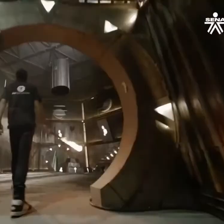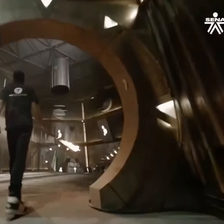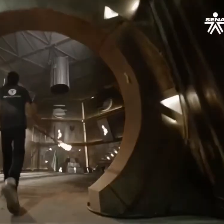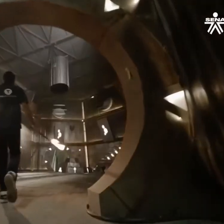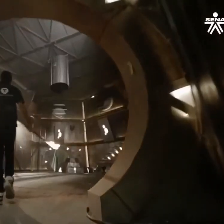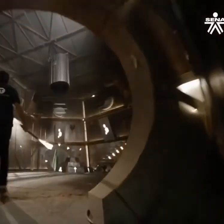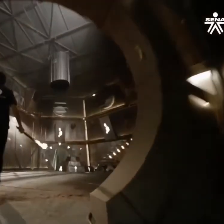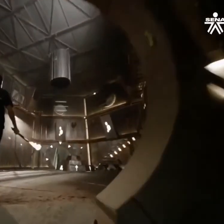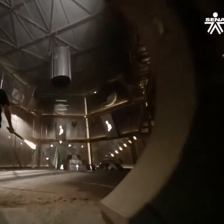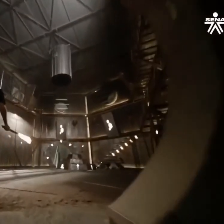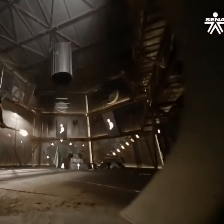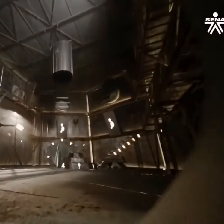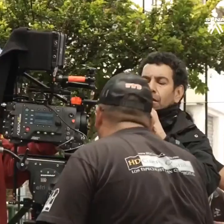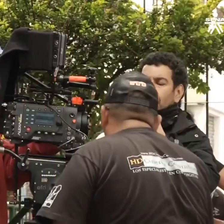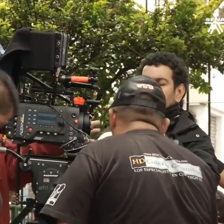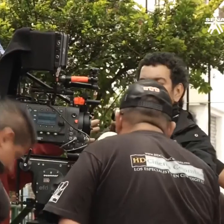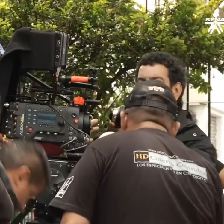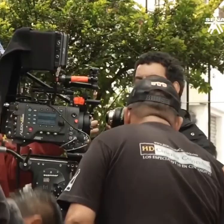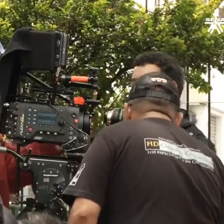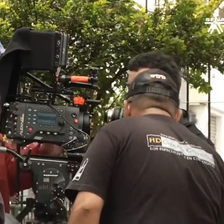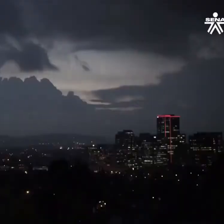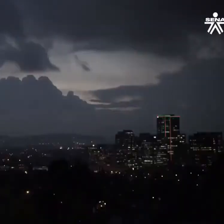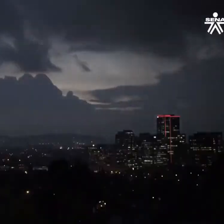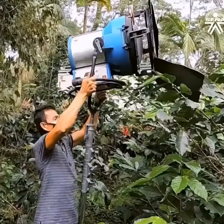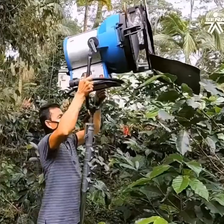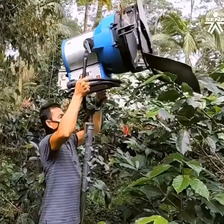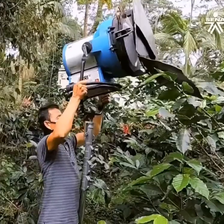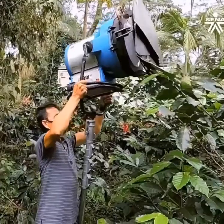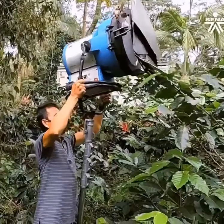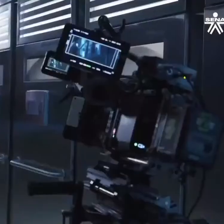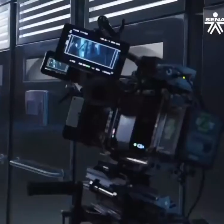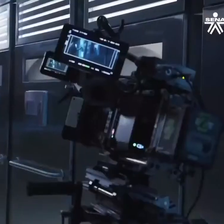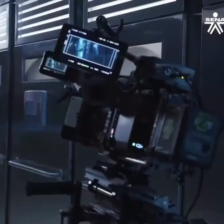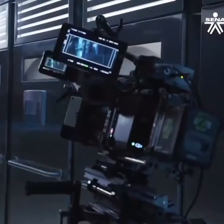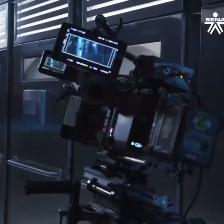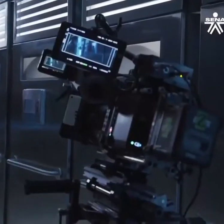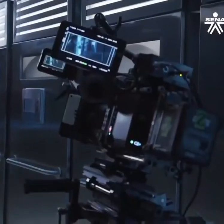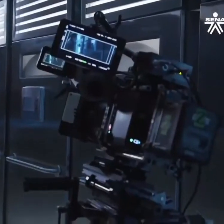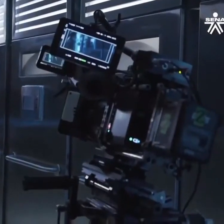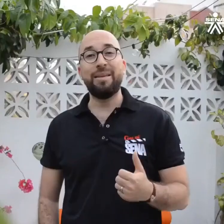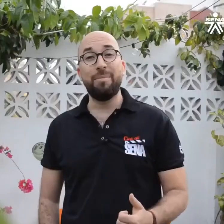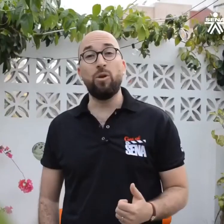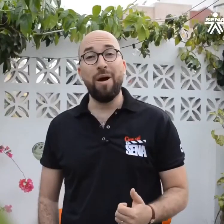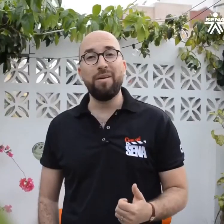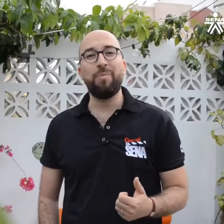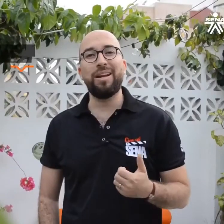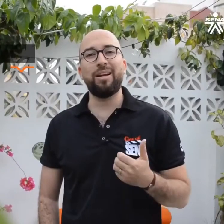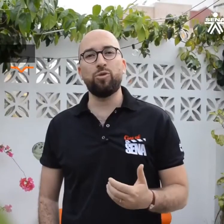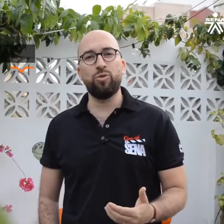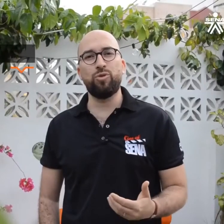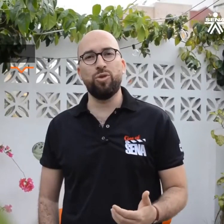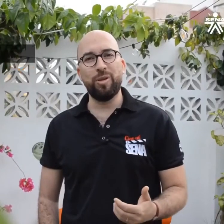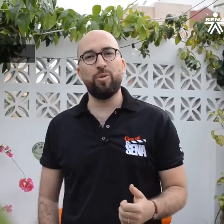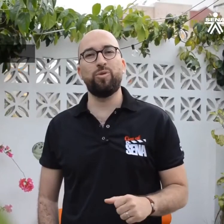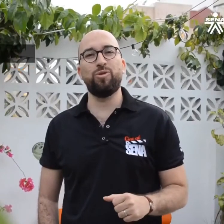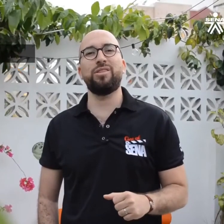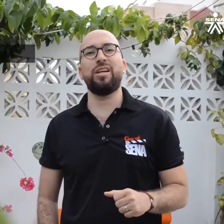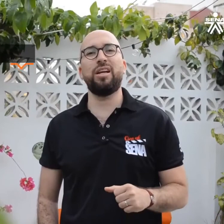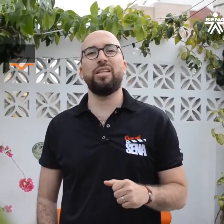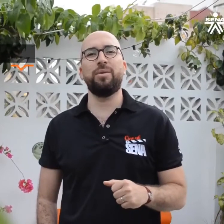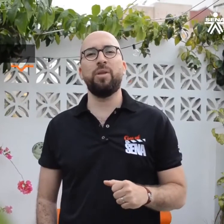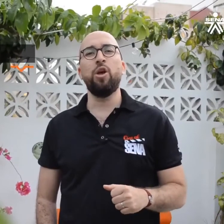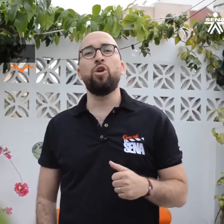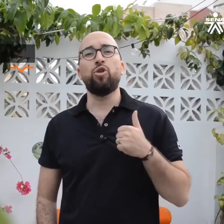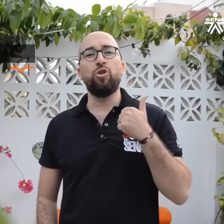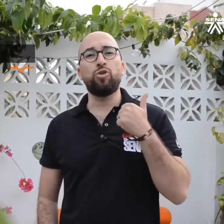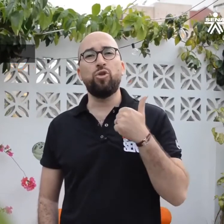brinda cada vez más oportunidades a más jóvenes. La formación es ese capital invaluable para la construcción de producciones